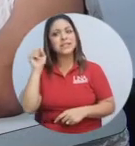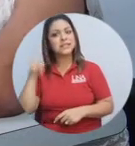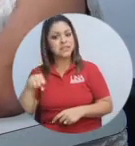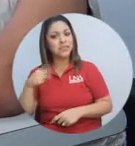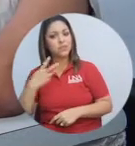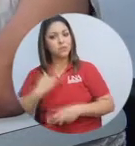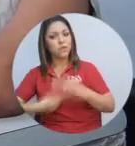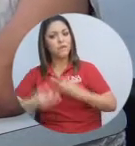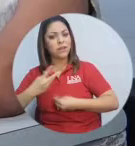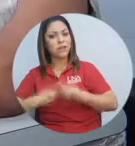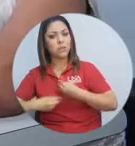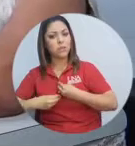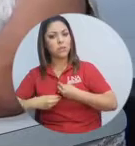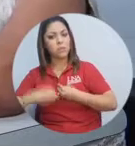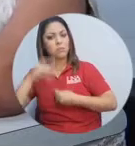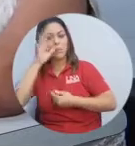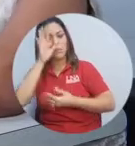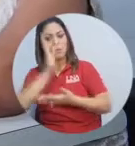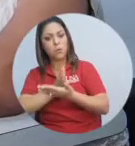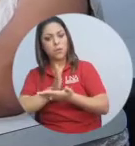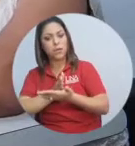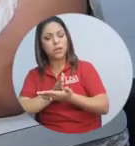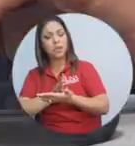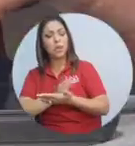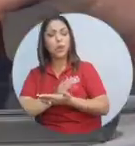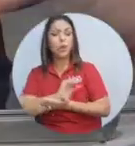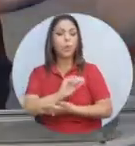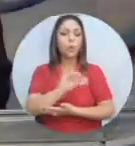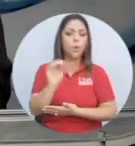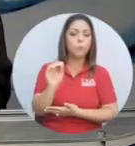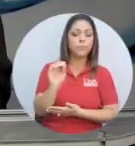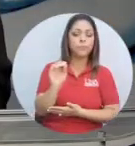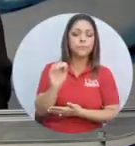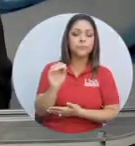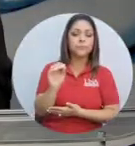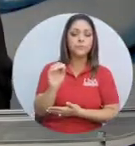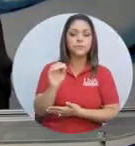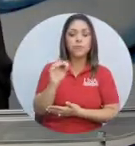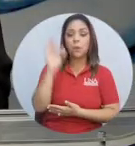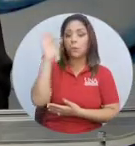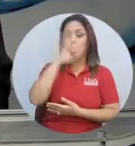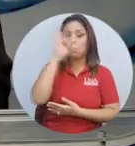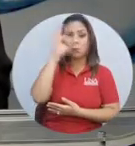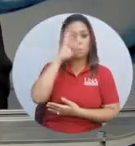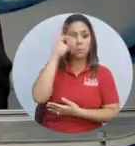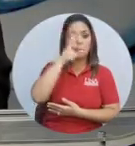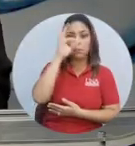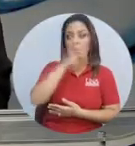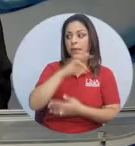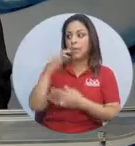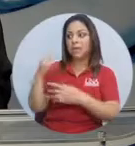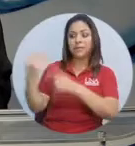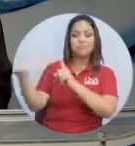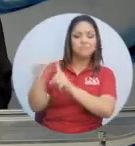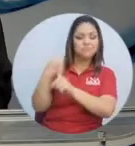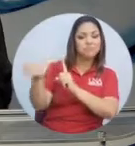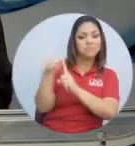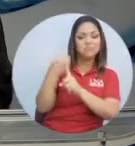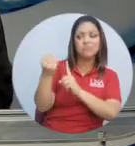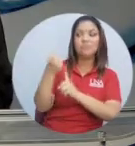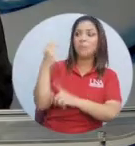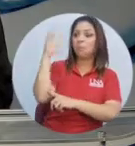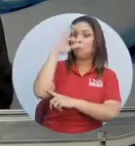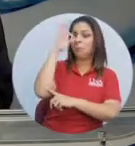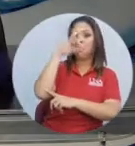entender que sí puede estar en una relación de bullying, o bien, como le decía antes, pasa inadvertida formas de violencia que pueden